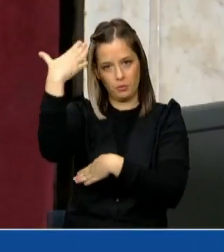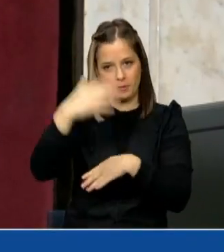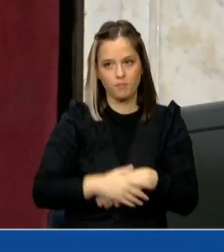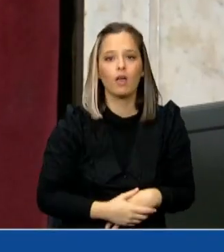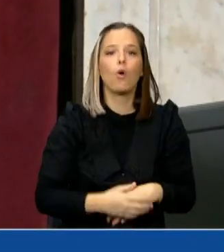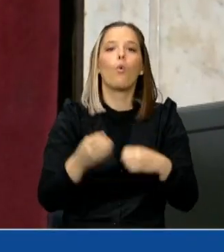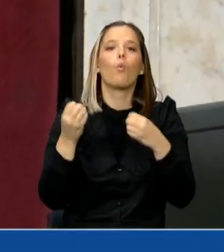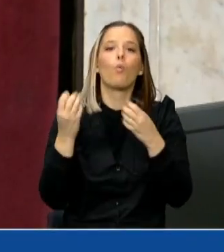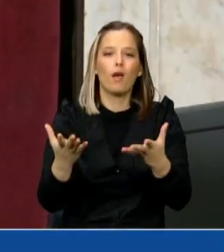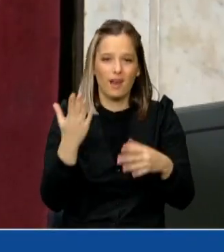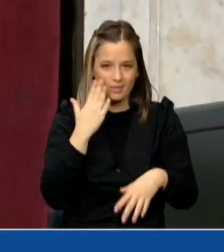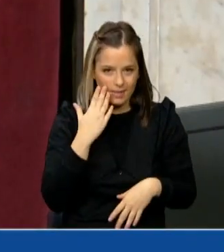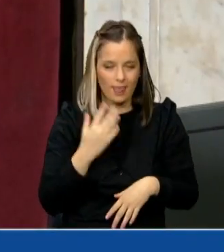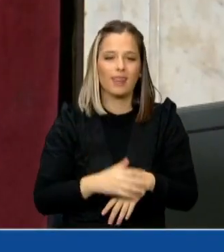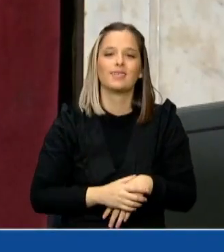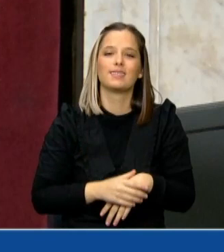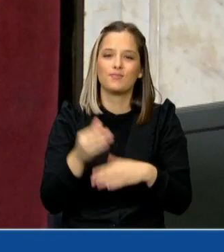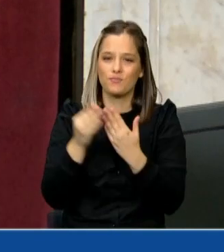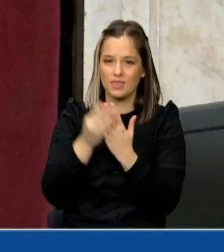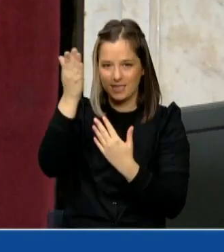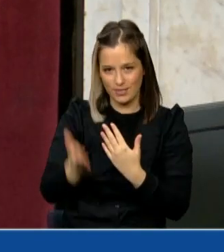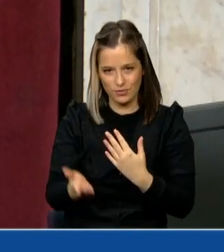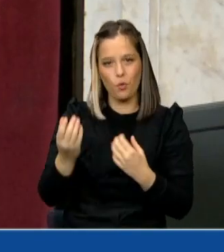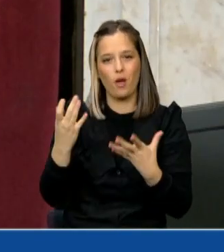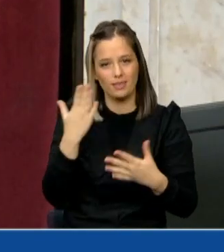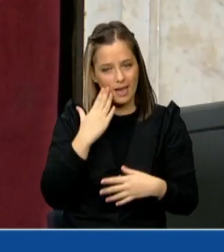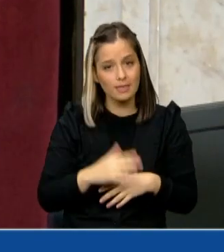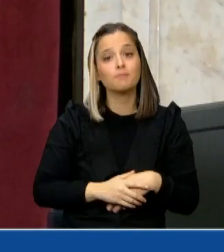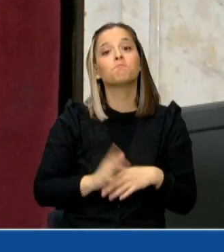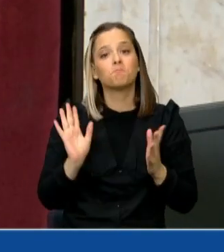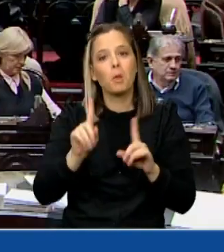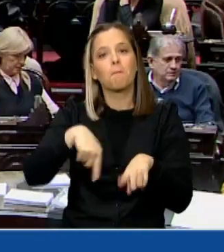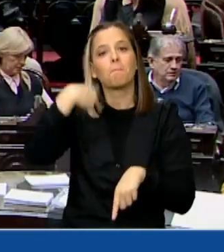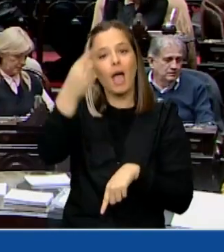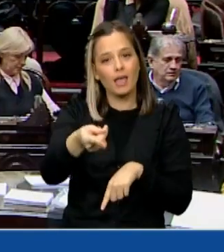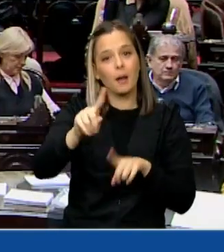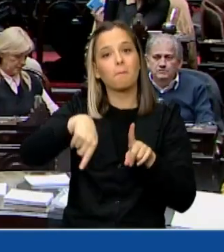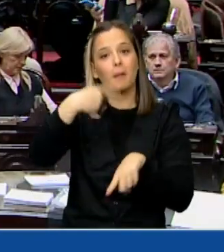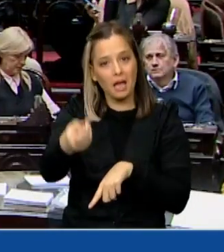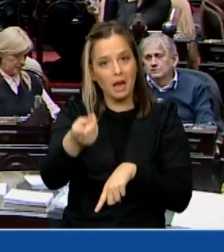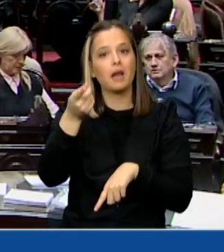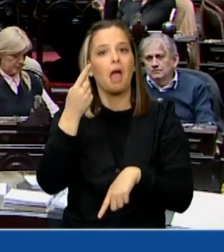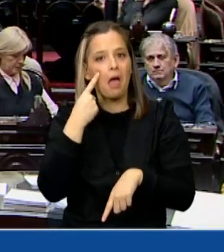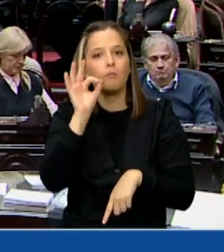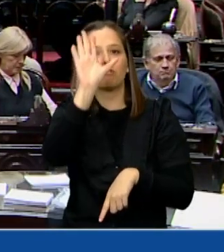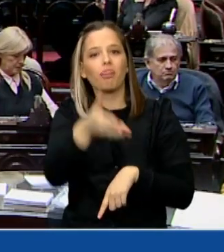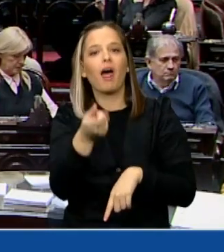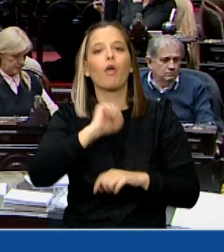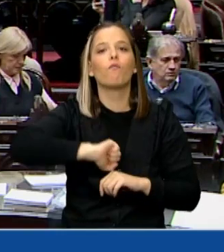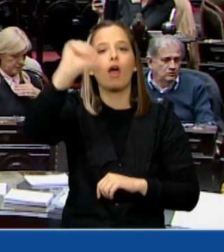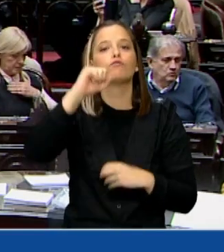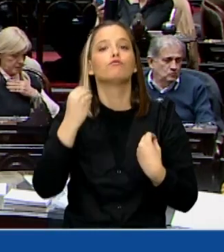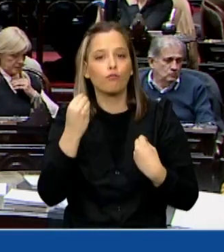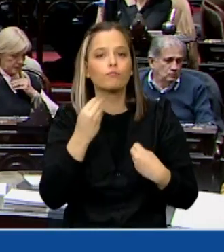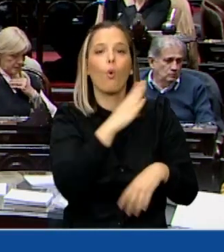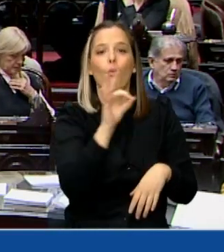Gracias, buenas tardes, señor ministro. Bueno, mañana se va a conocer un nuevo índice de inflación que, según el relevamiento del Banco